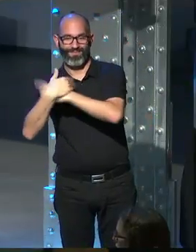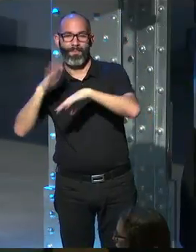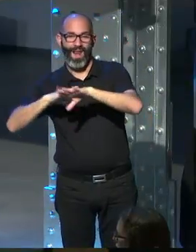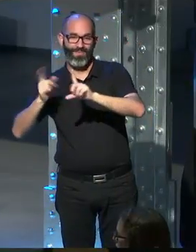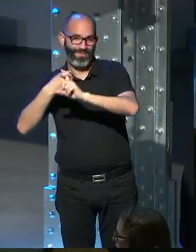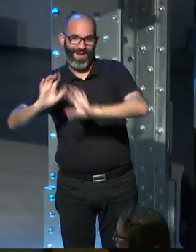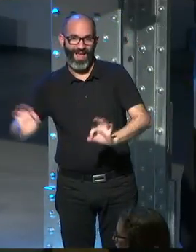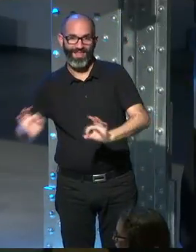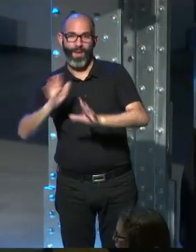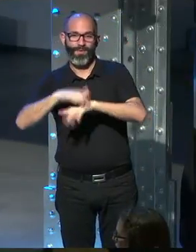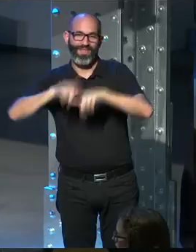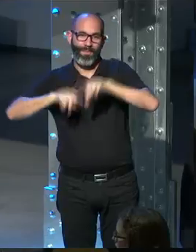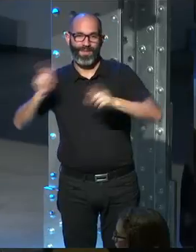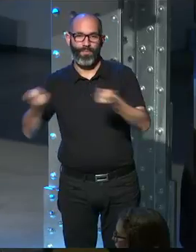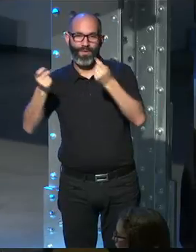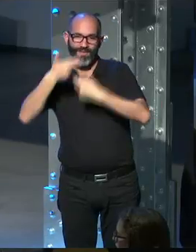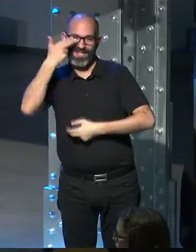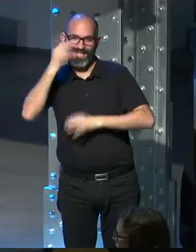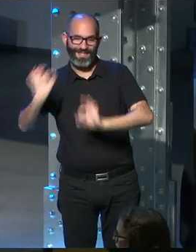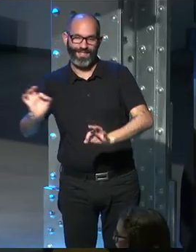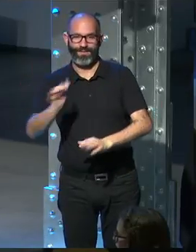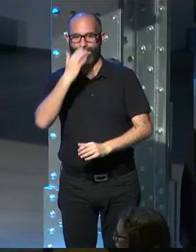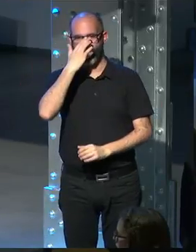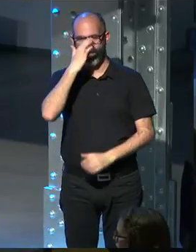conviene al mago, claro, o al publicista.